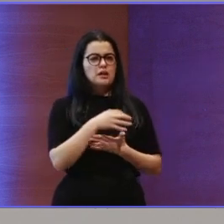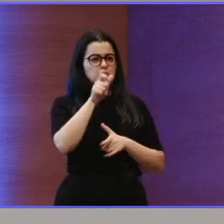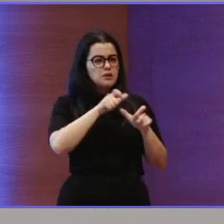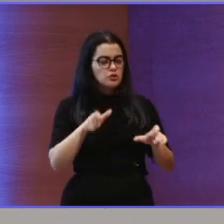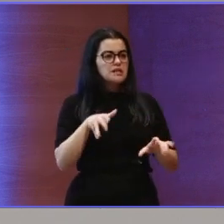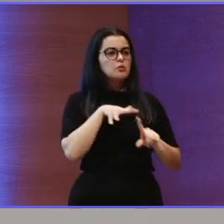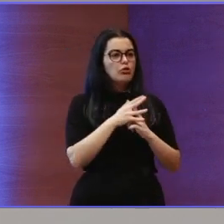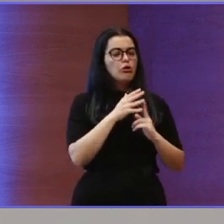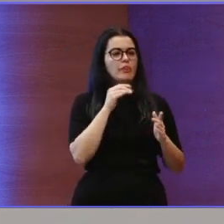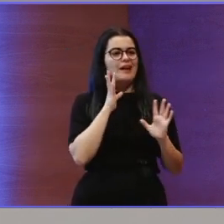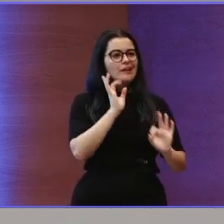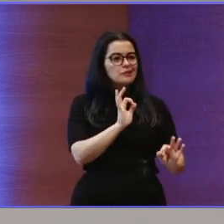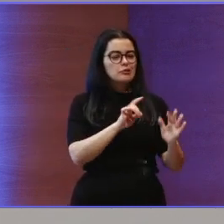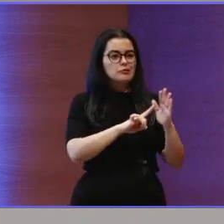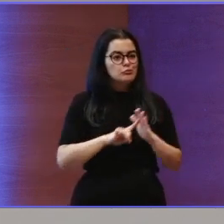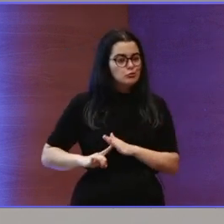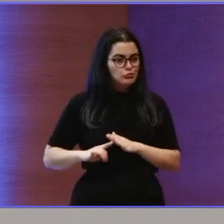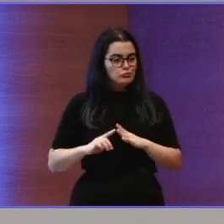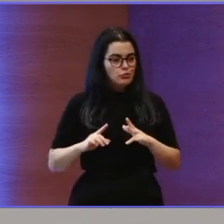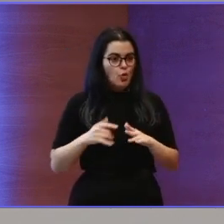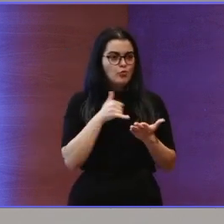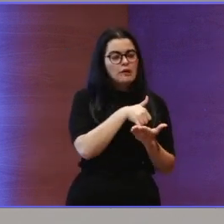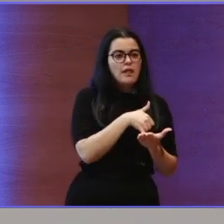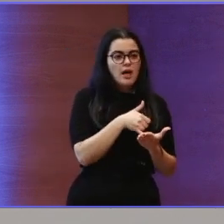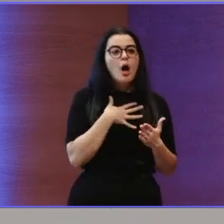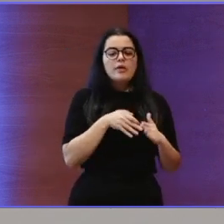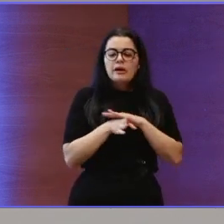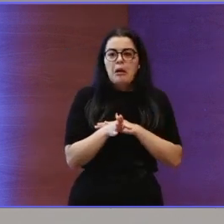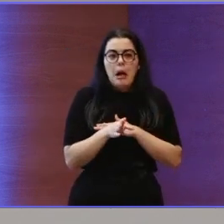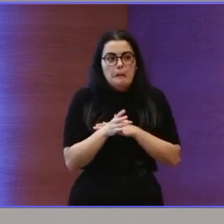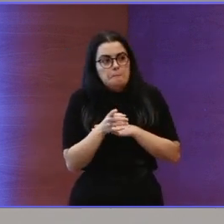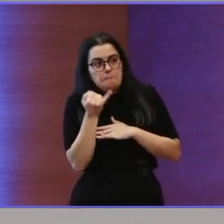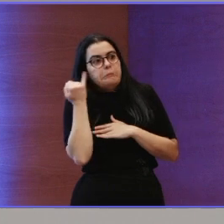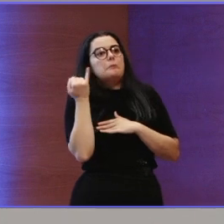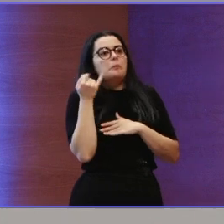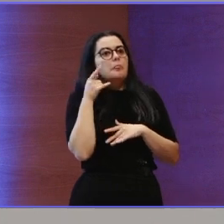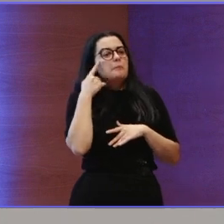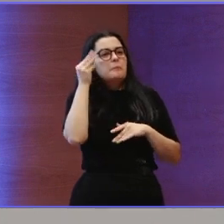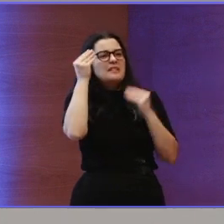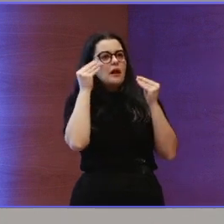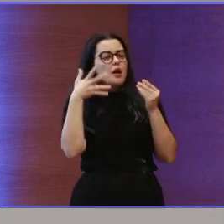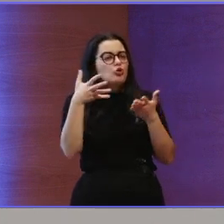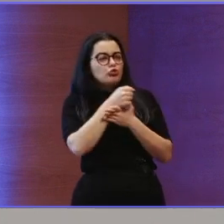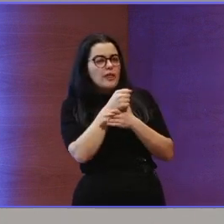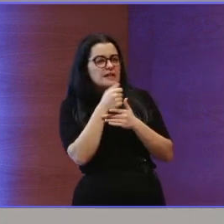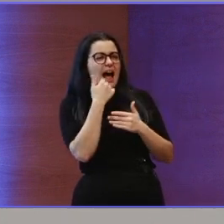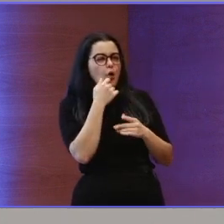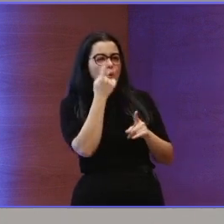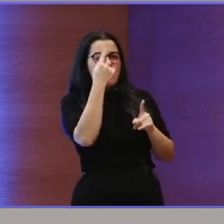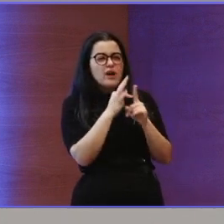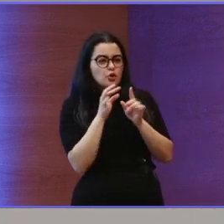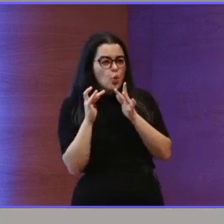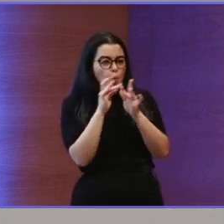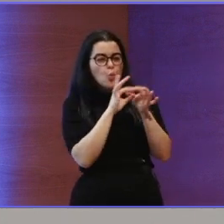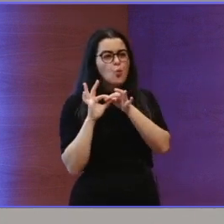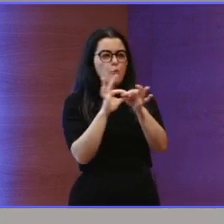riesgo o exclusión de vulnerabilidad igual al entrar no identificas tan rápido Qué es el factor que unifica a todo este conjunto con lo